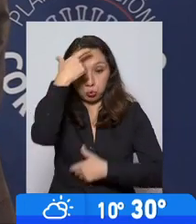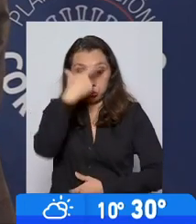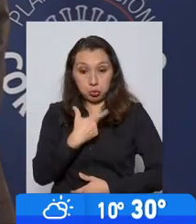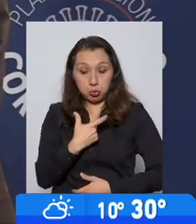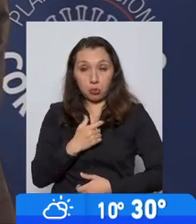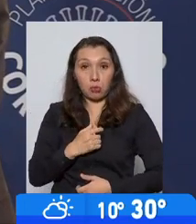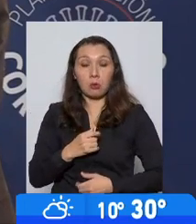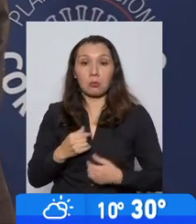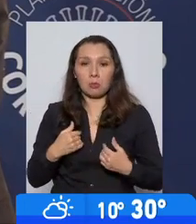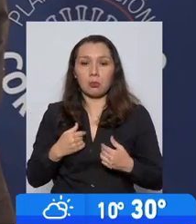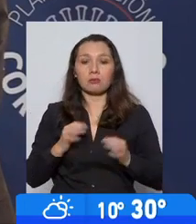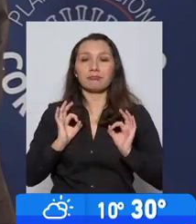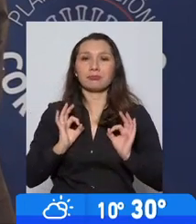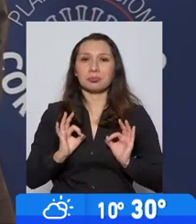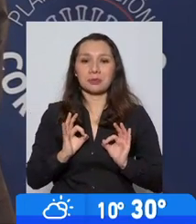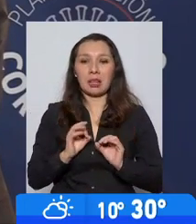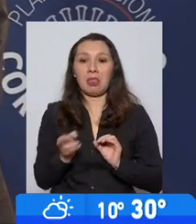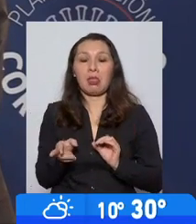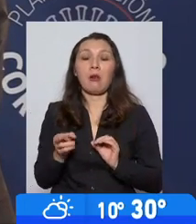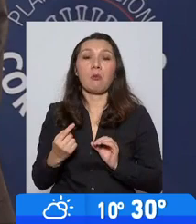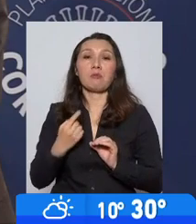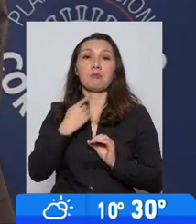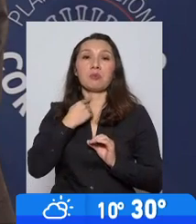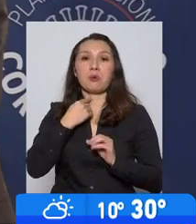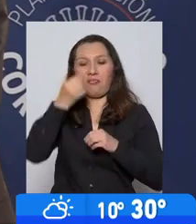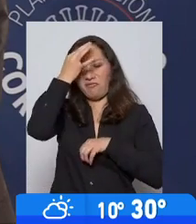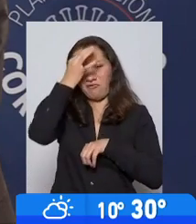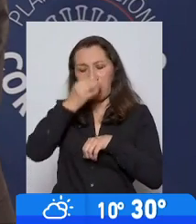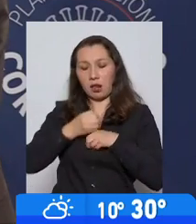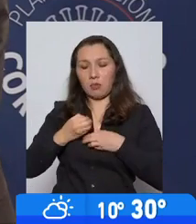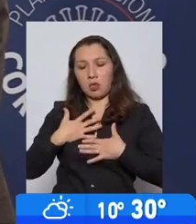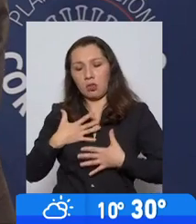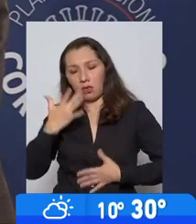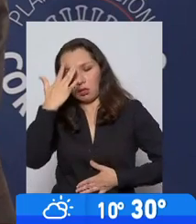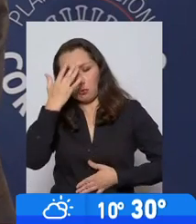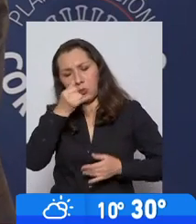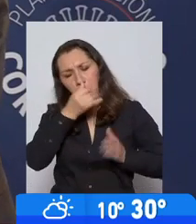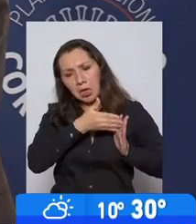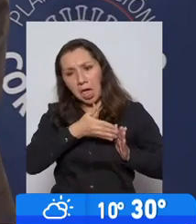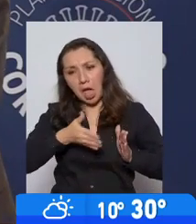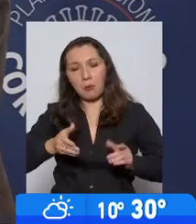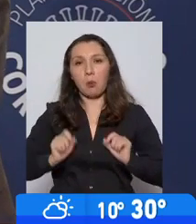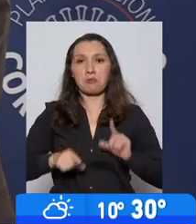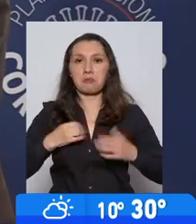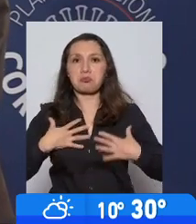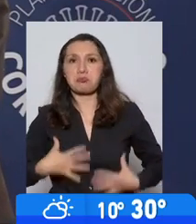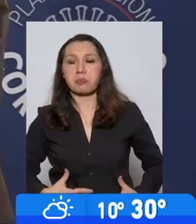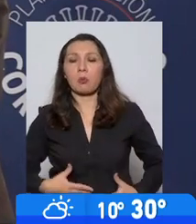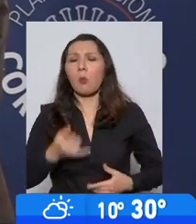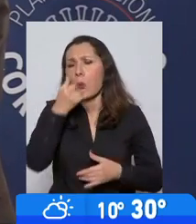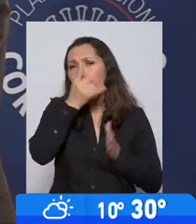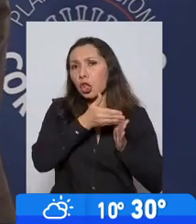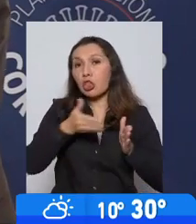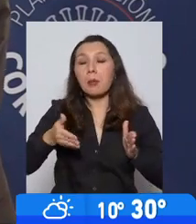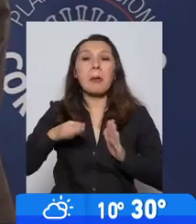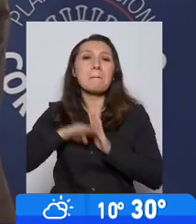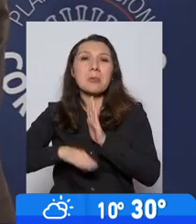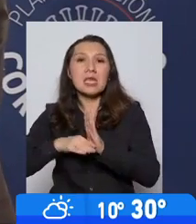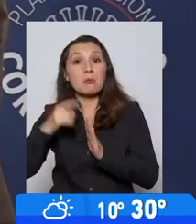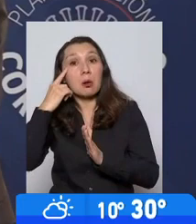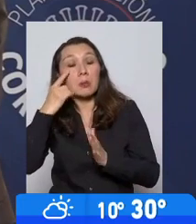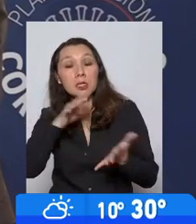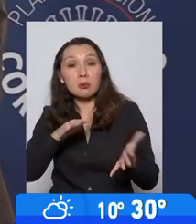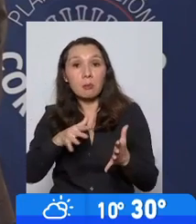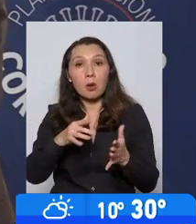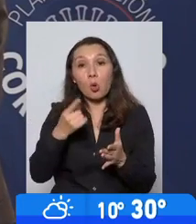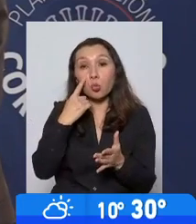persona efectivamente no va a ser la enfermedad durante un tiempo. ¿Cuánto tiempo? Lo mínimo que se estima hoy día, de